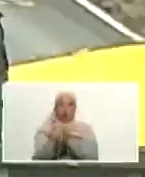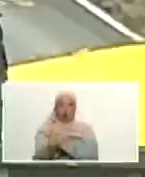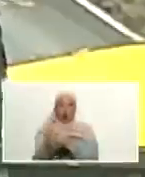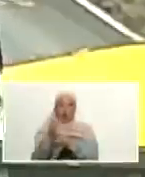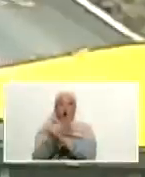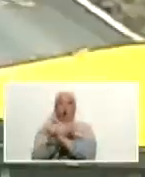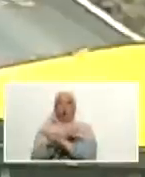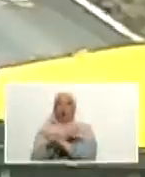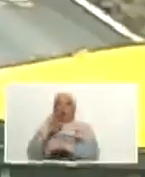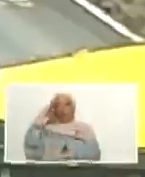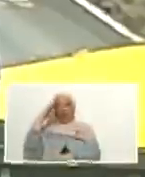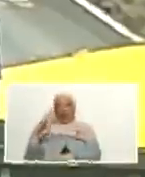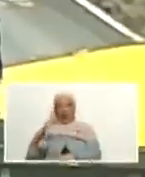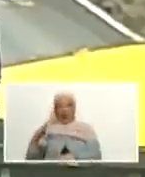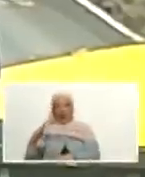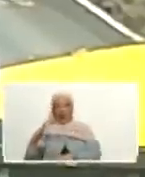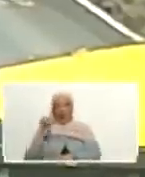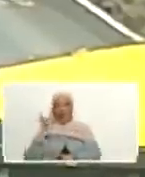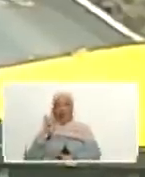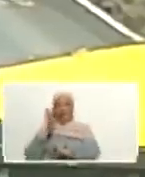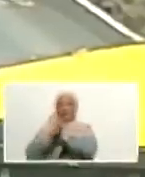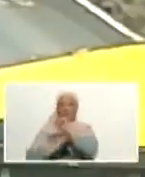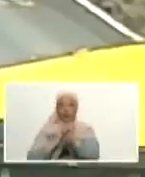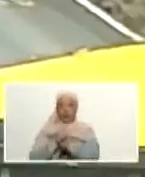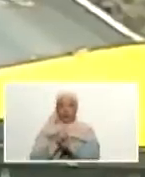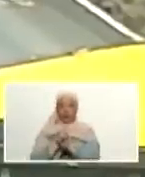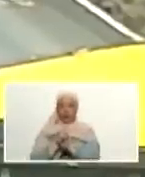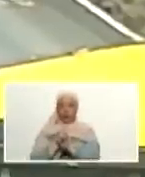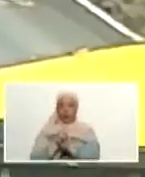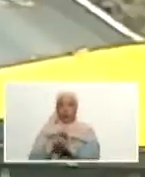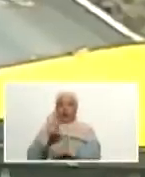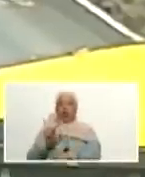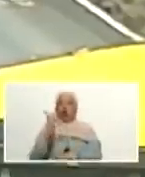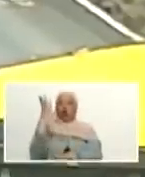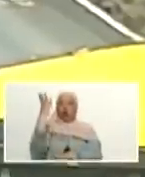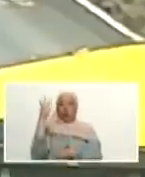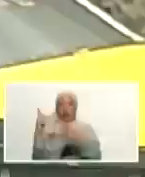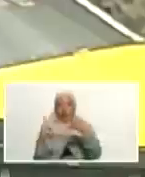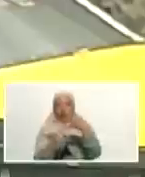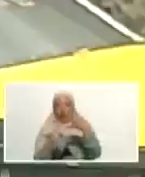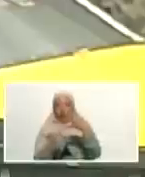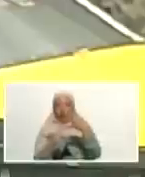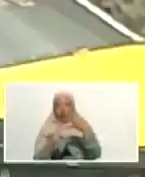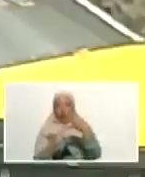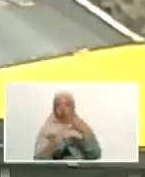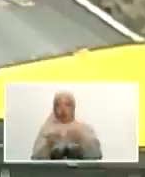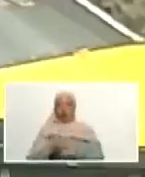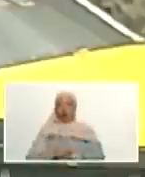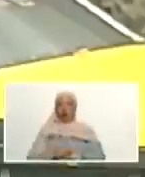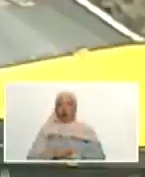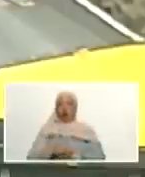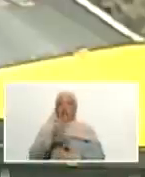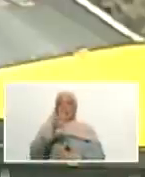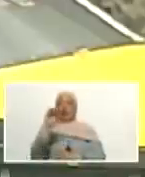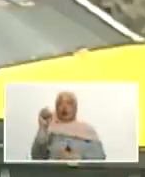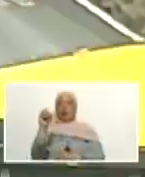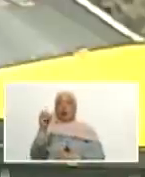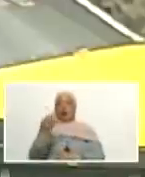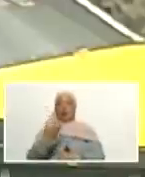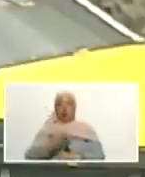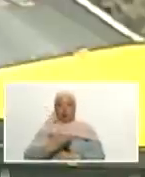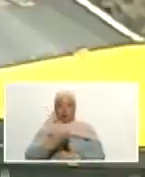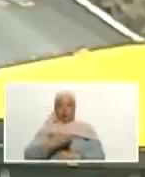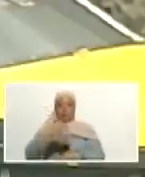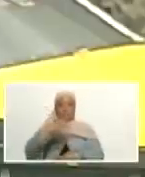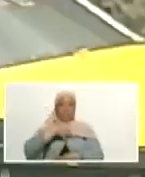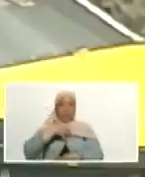Juegos Militares Internacionales, ocupando el cuarto lugar y más de 50 medallas traídas a la